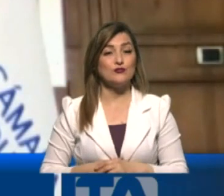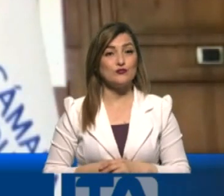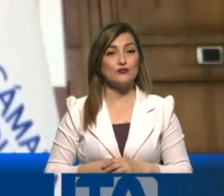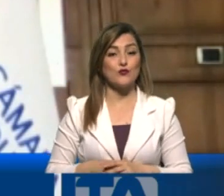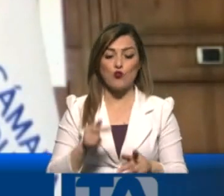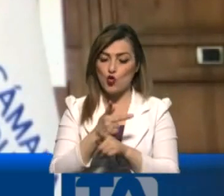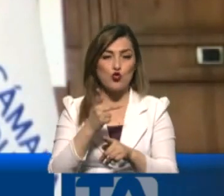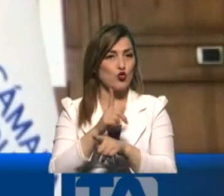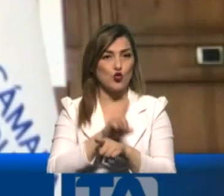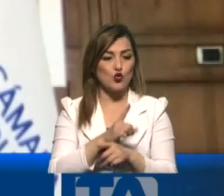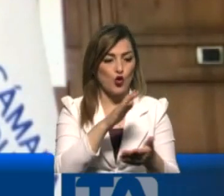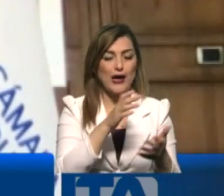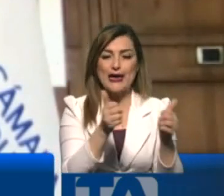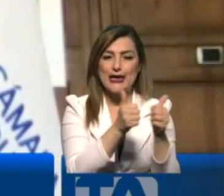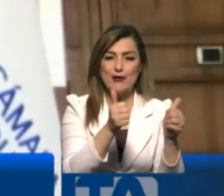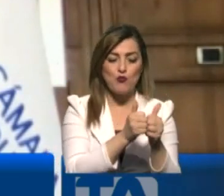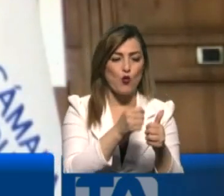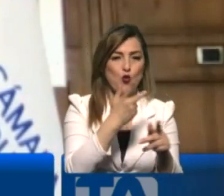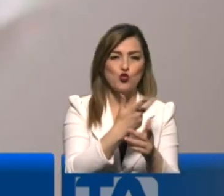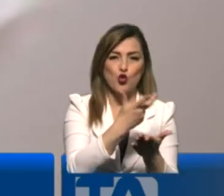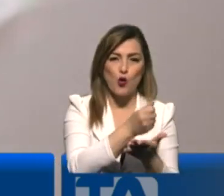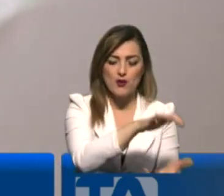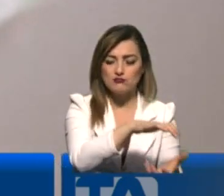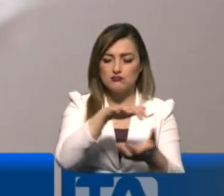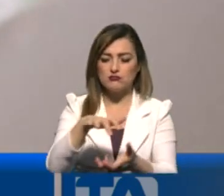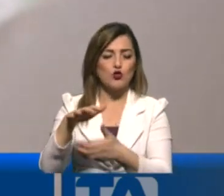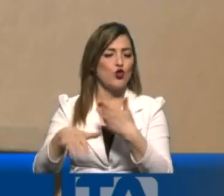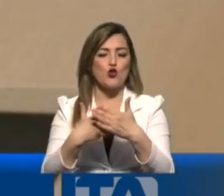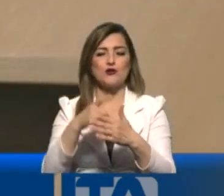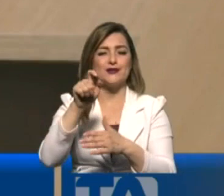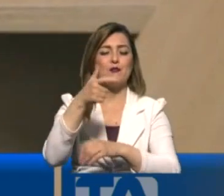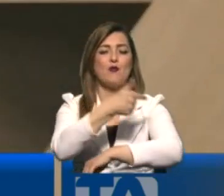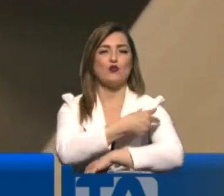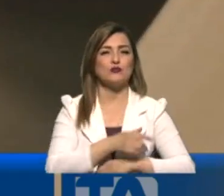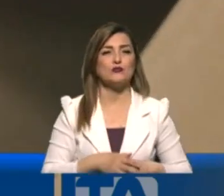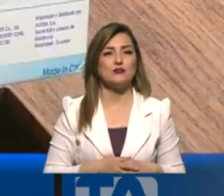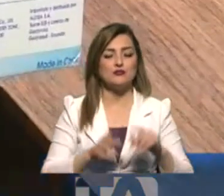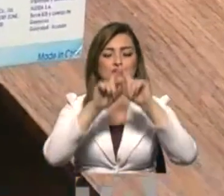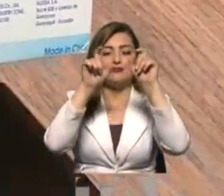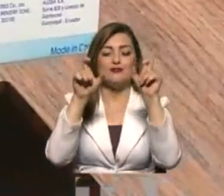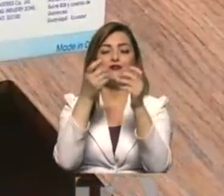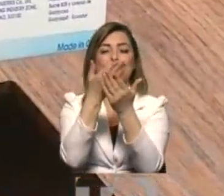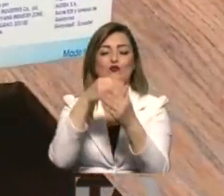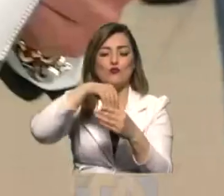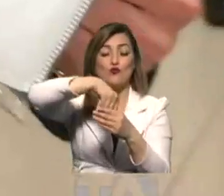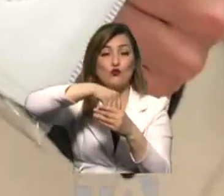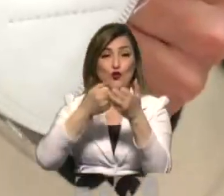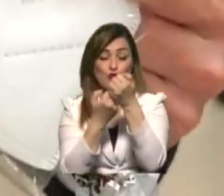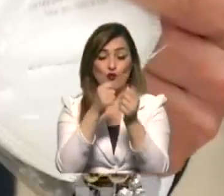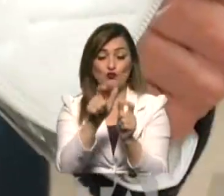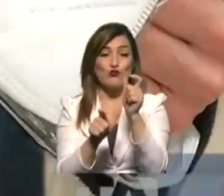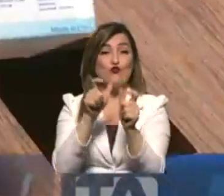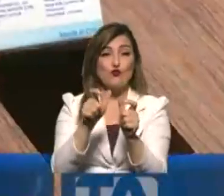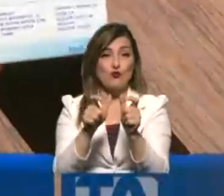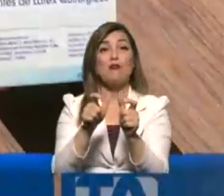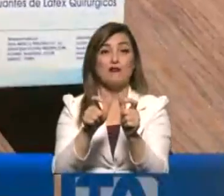los insumos médicos, los equipos que se requieren para la vacunación. El sector privado también propuso un fideicomiso que con el apoyo de la ciudadanía